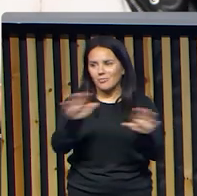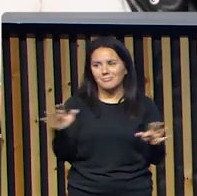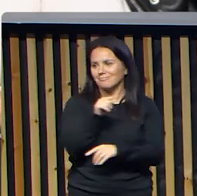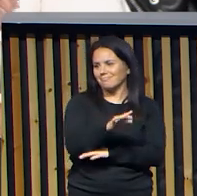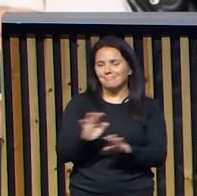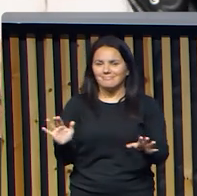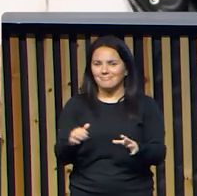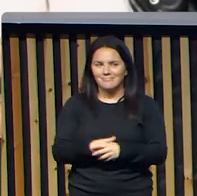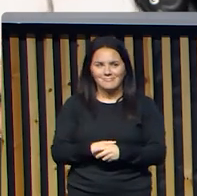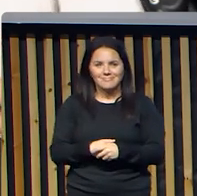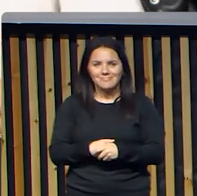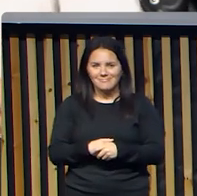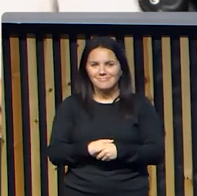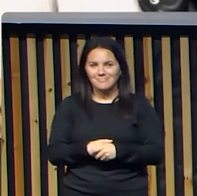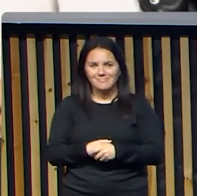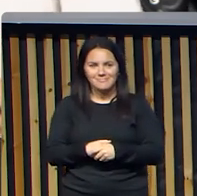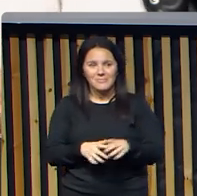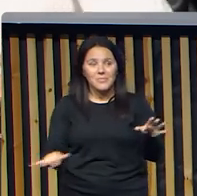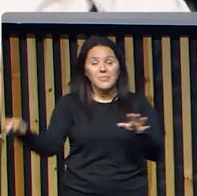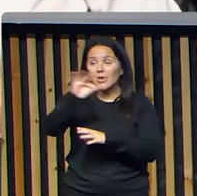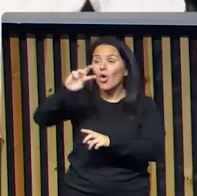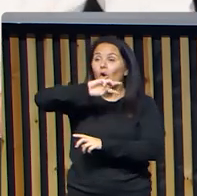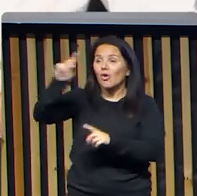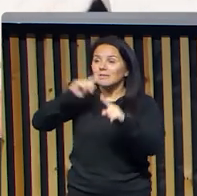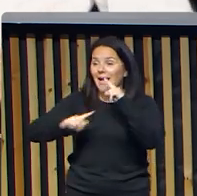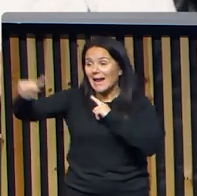bueno esa impecable servicios eléctricos